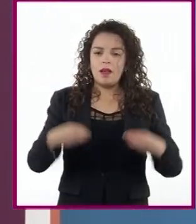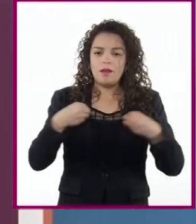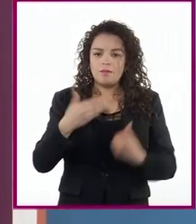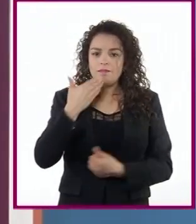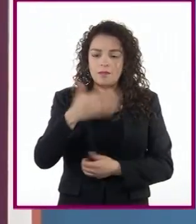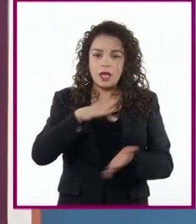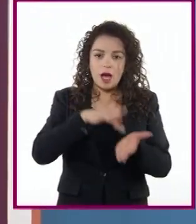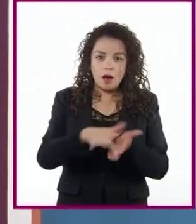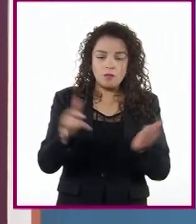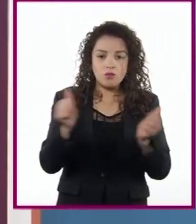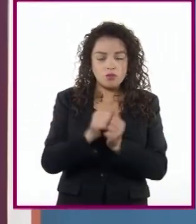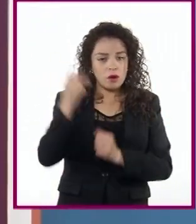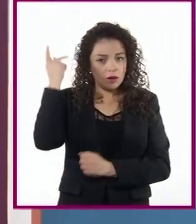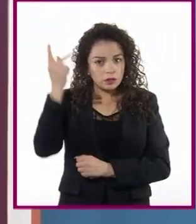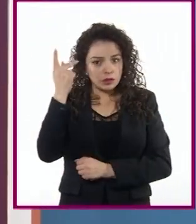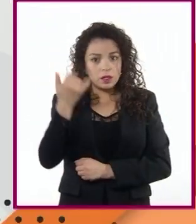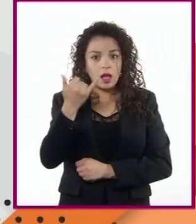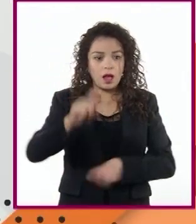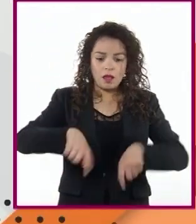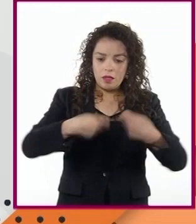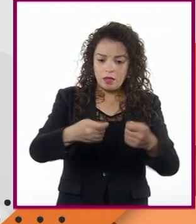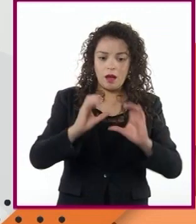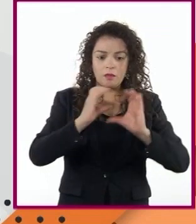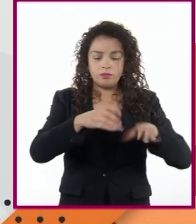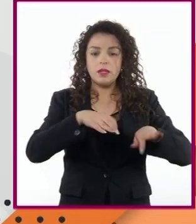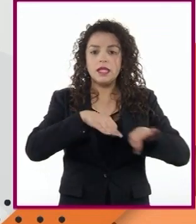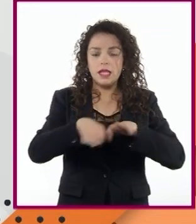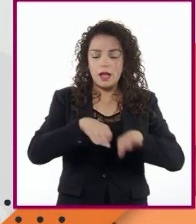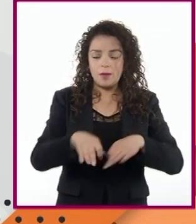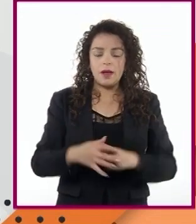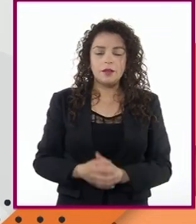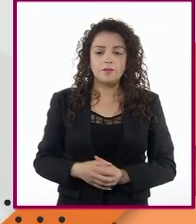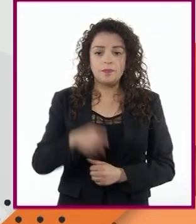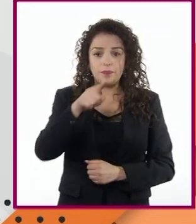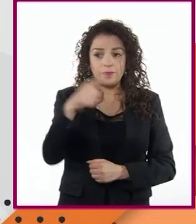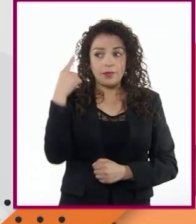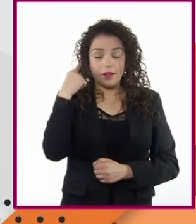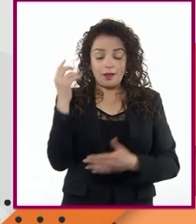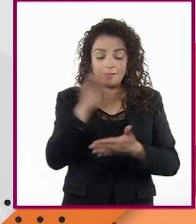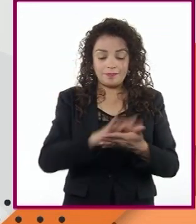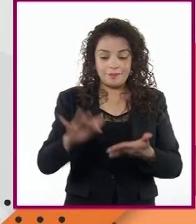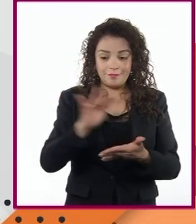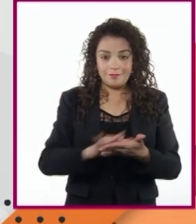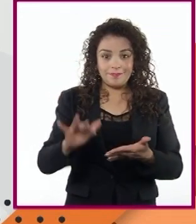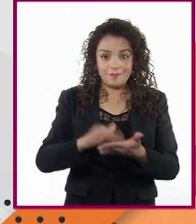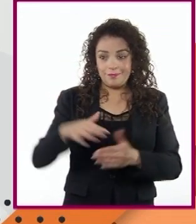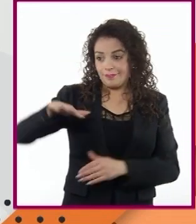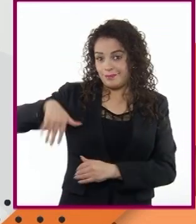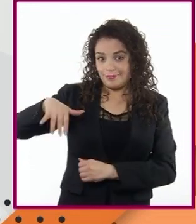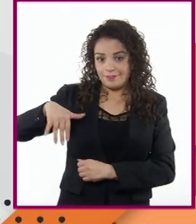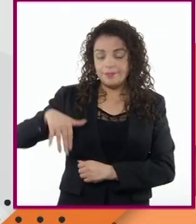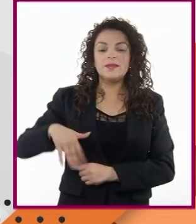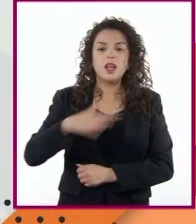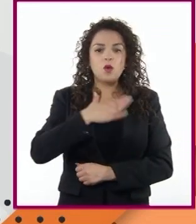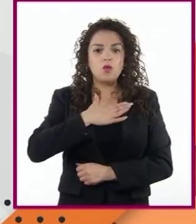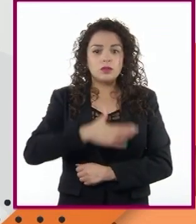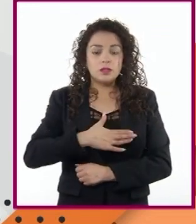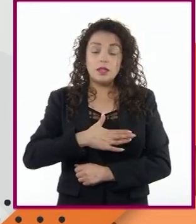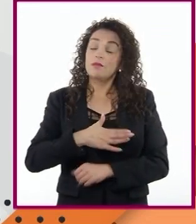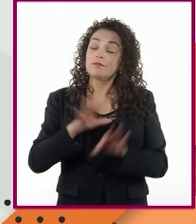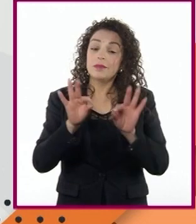acompañamiento psicológico y laboral. Ahora, como escucharon en la lectura del inicio de la sesión, la justicia también es